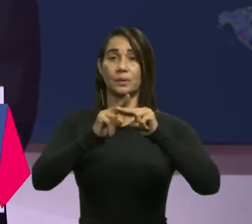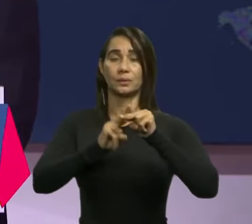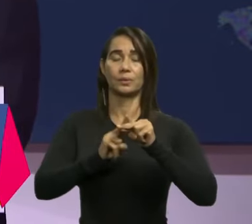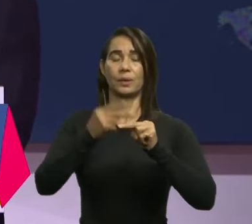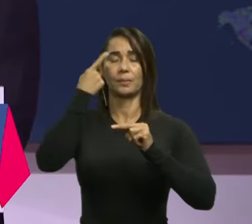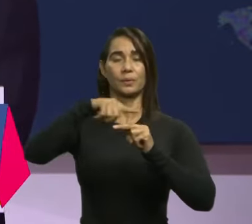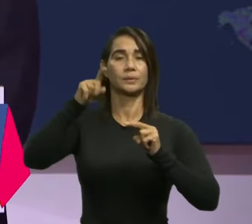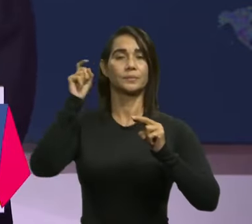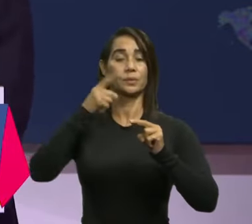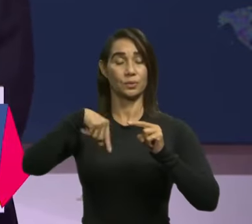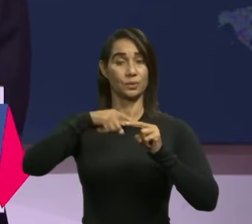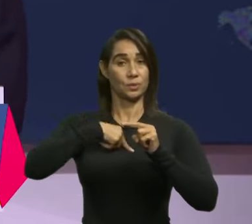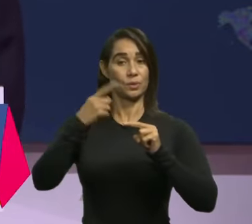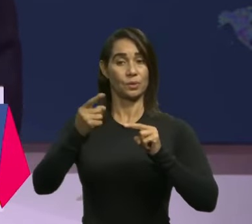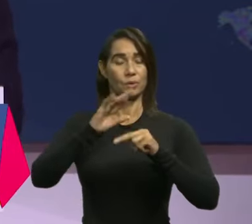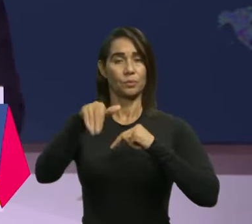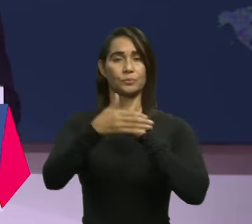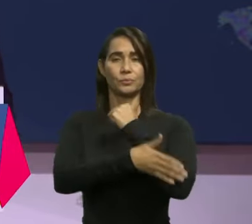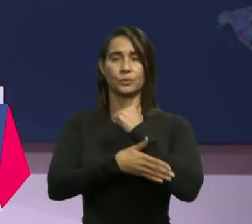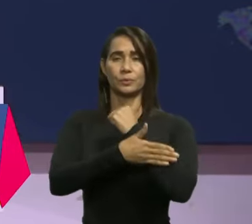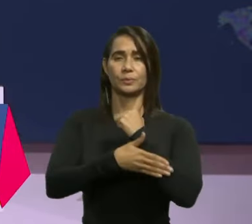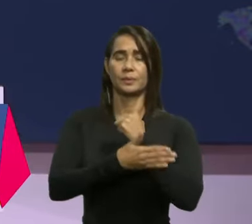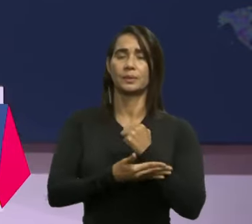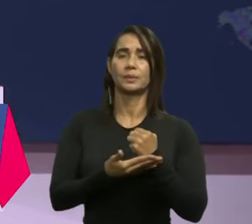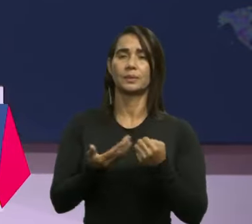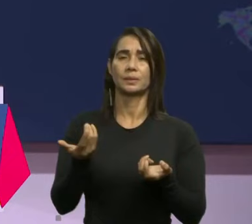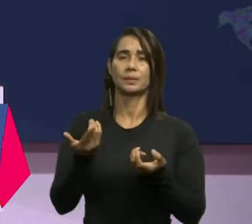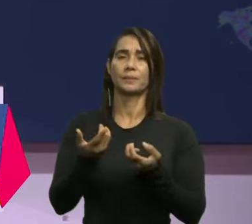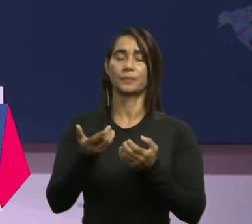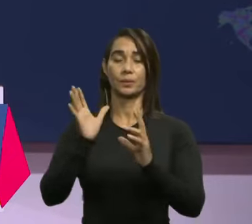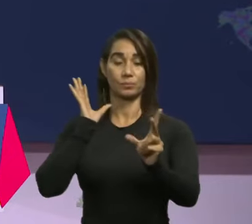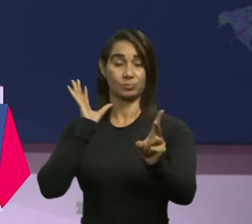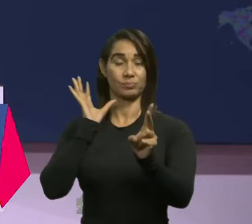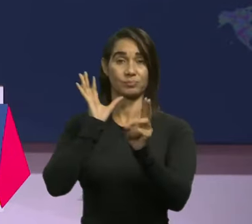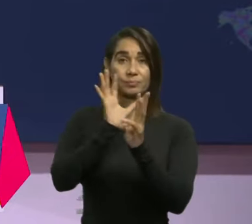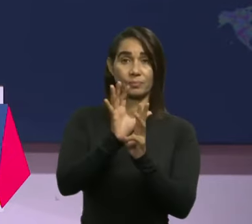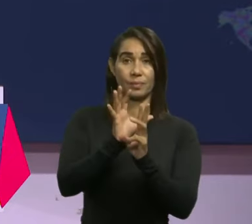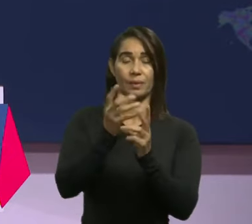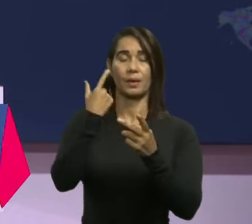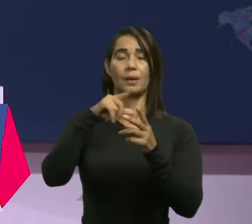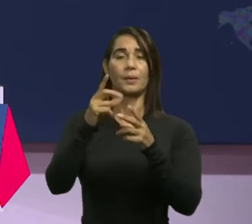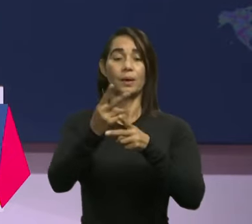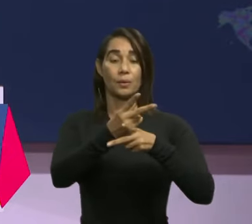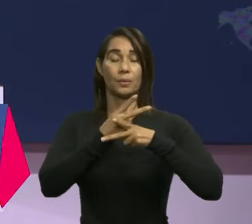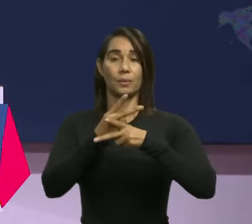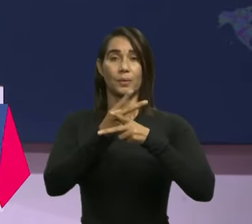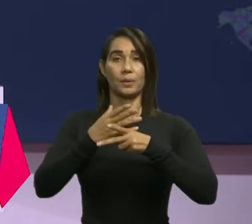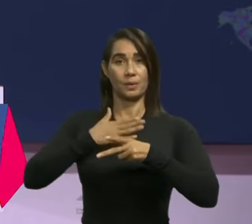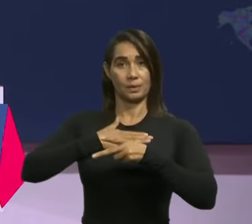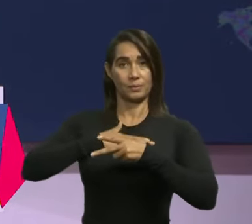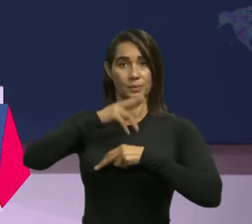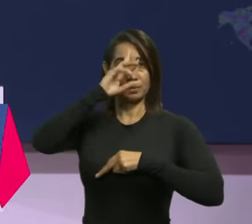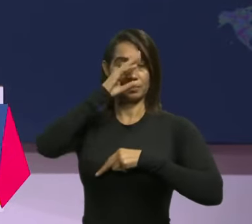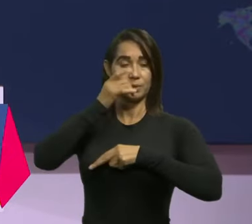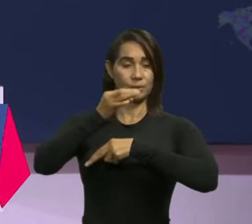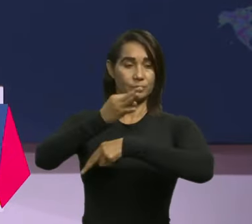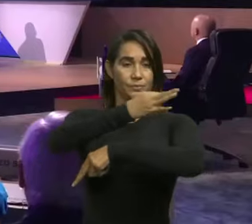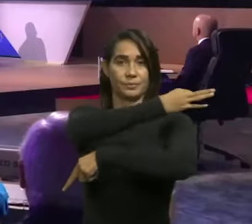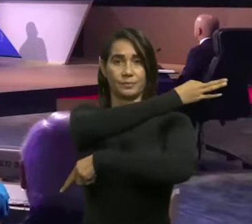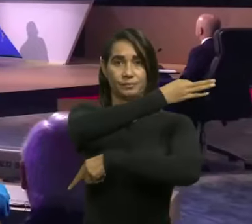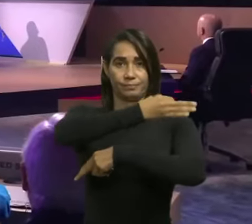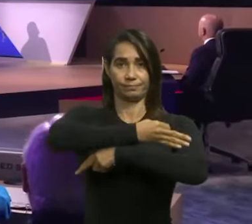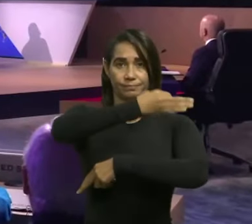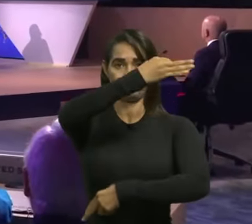haremos lo necesario como haría todo país soberano ante una amenaza similar para asegurar adecuadamente nuestra frontera